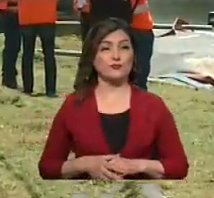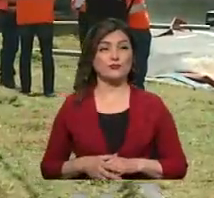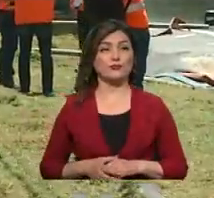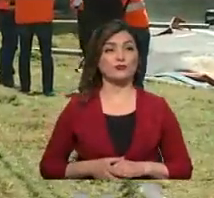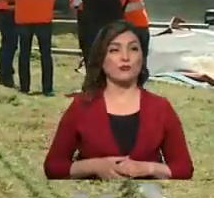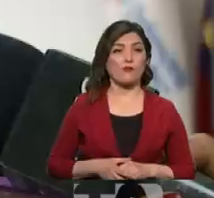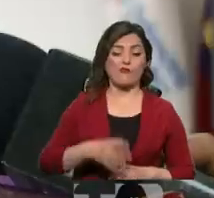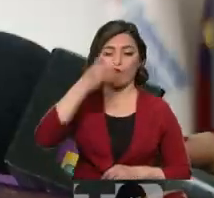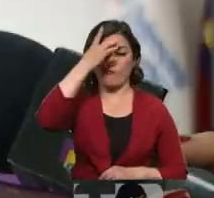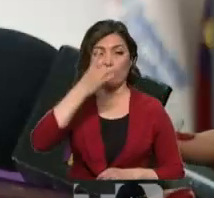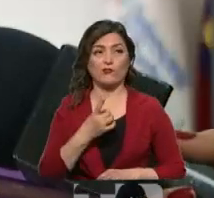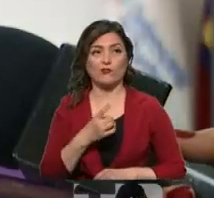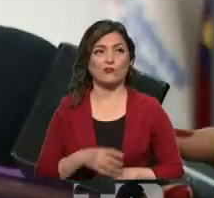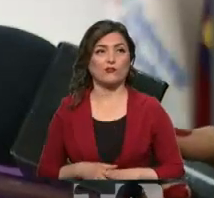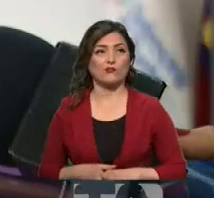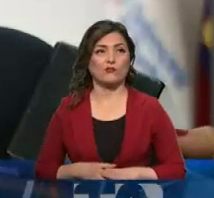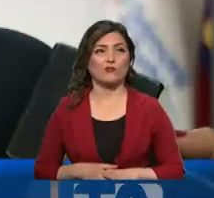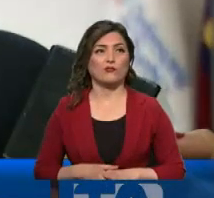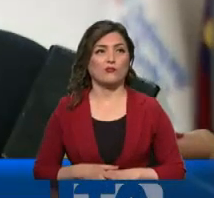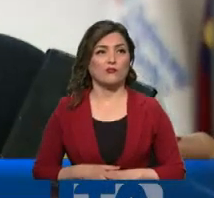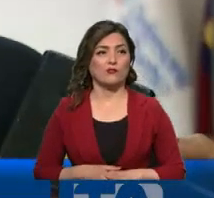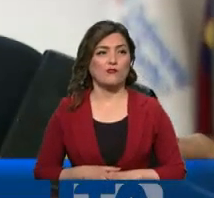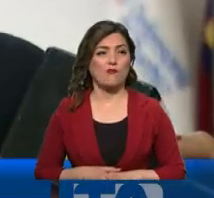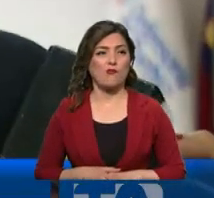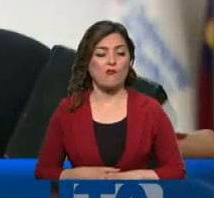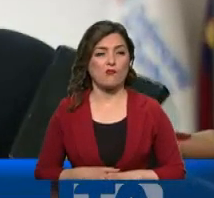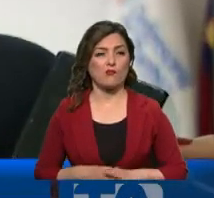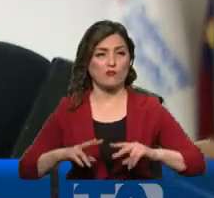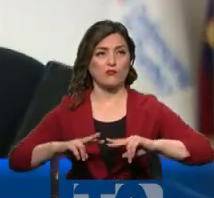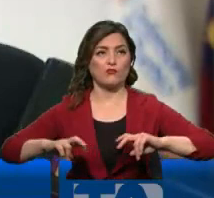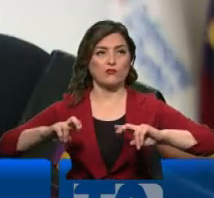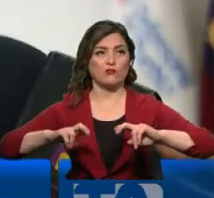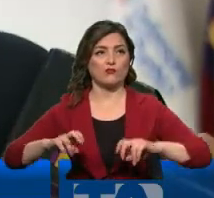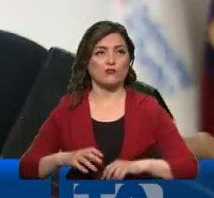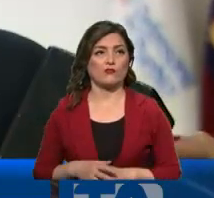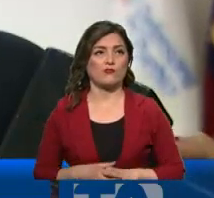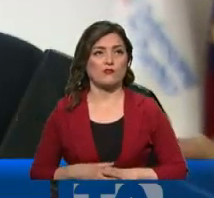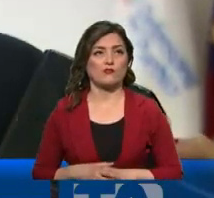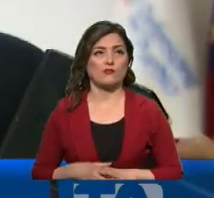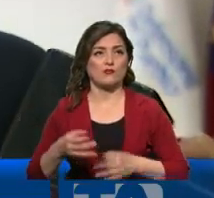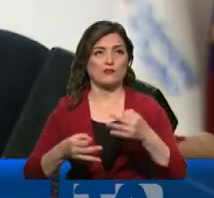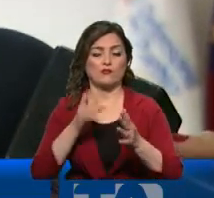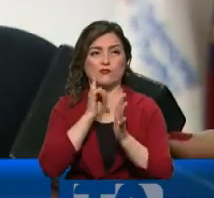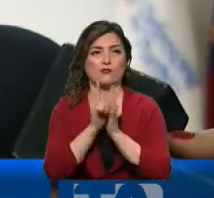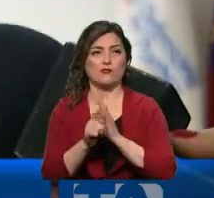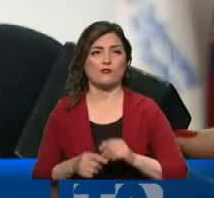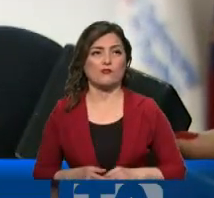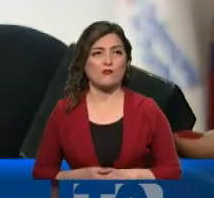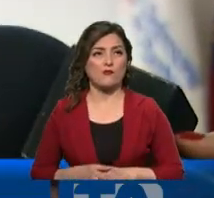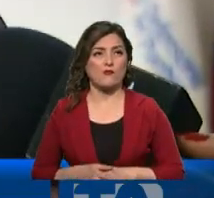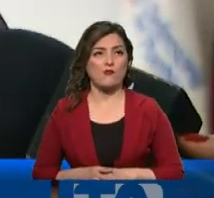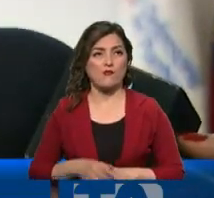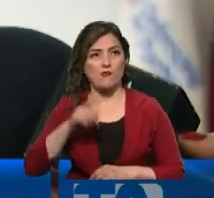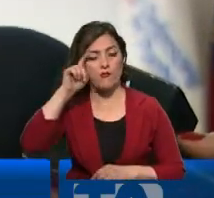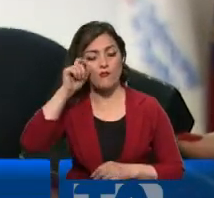tomarán acciones. La investigación defensorial, sí, llegará el momento de incluso judicializar. Recordemos que